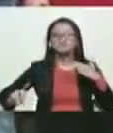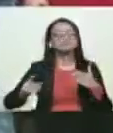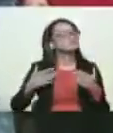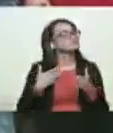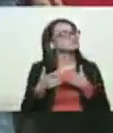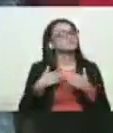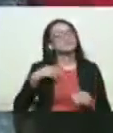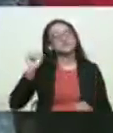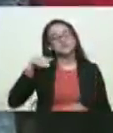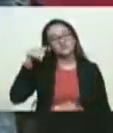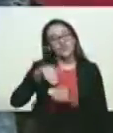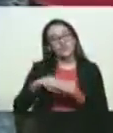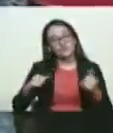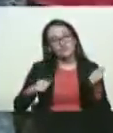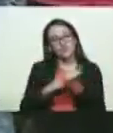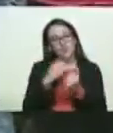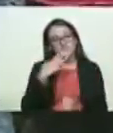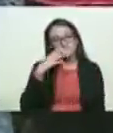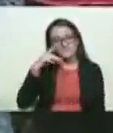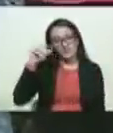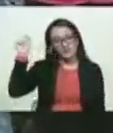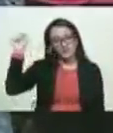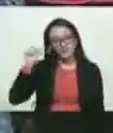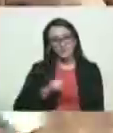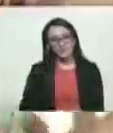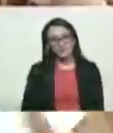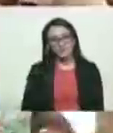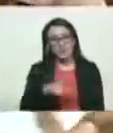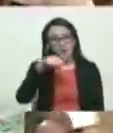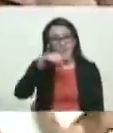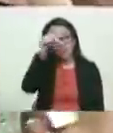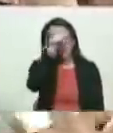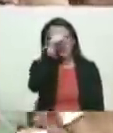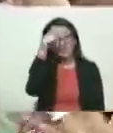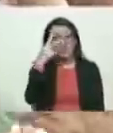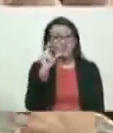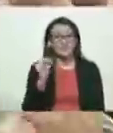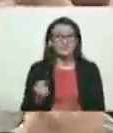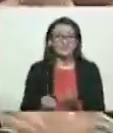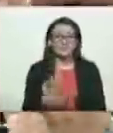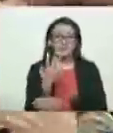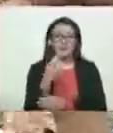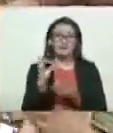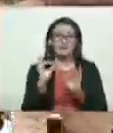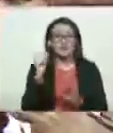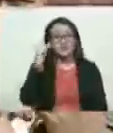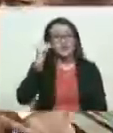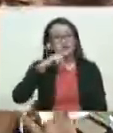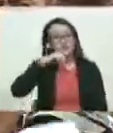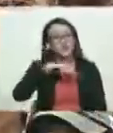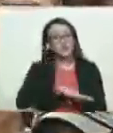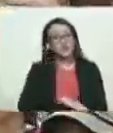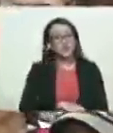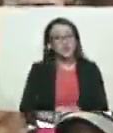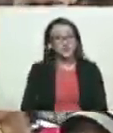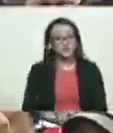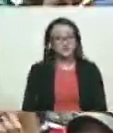a votar por nicolás maduro hoy domingo 20 de mayo día de historia